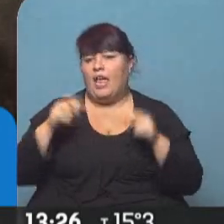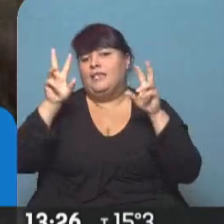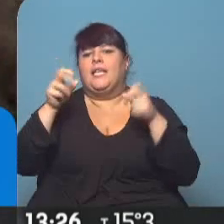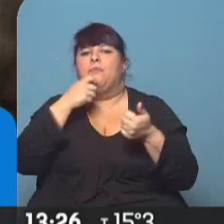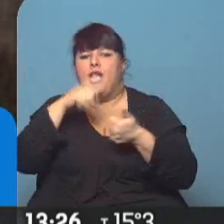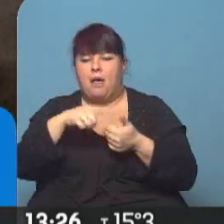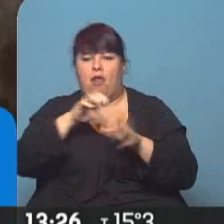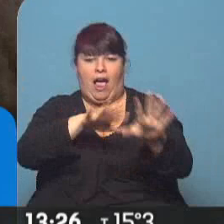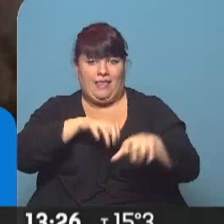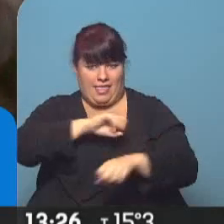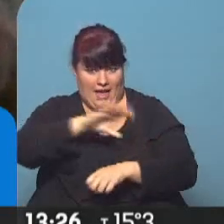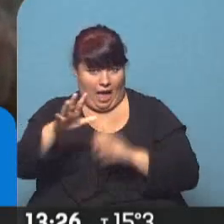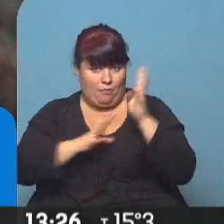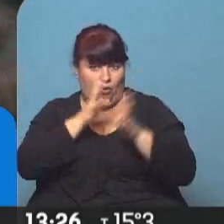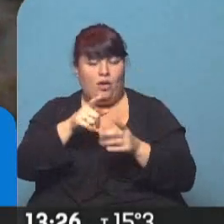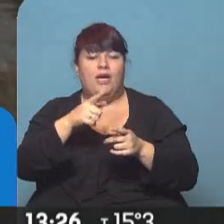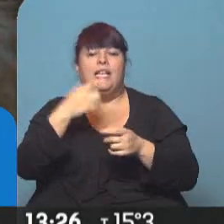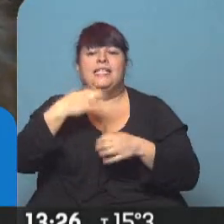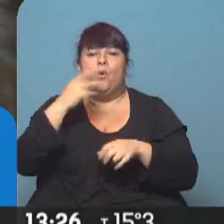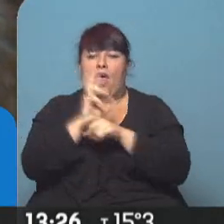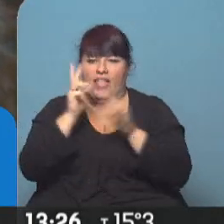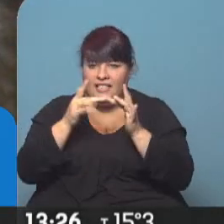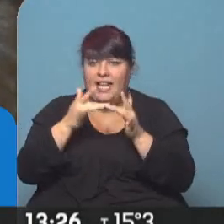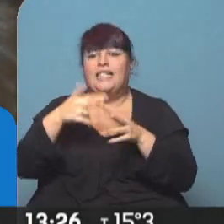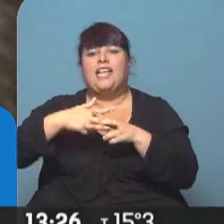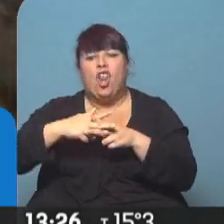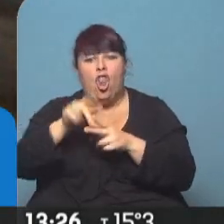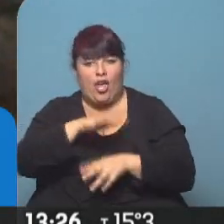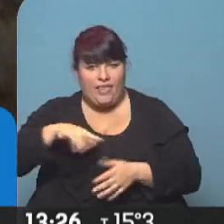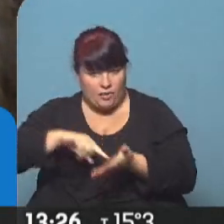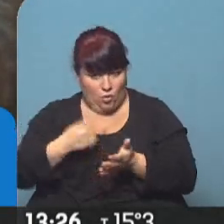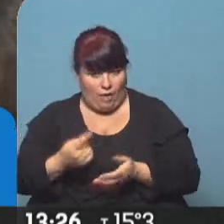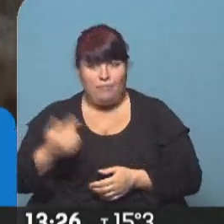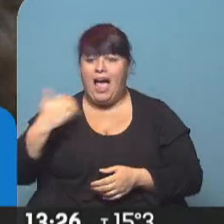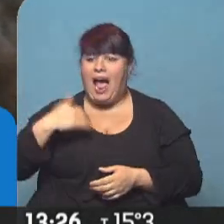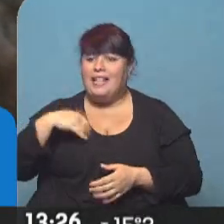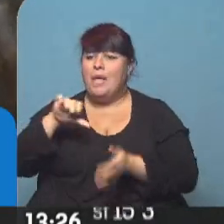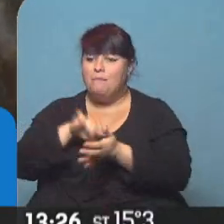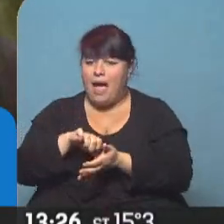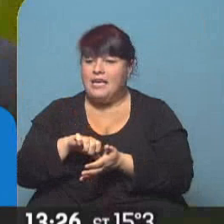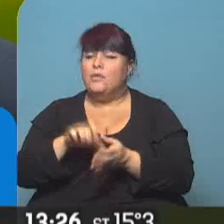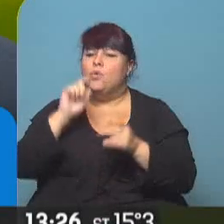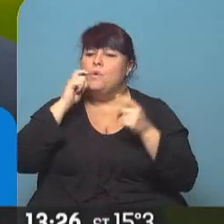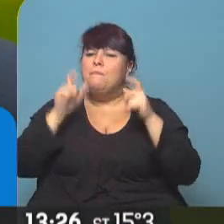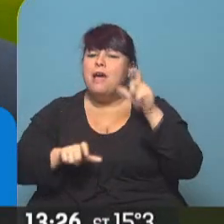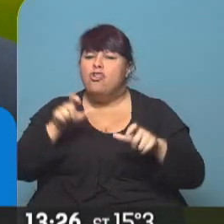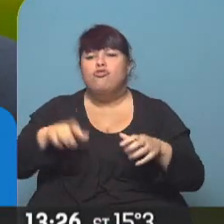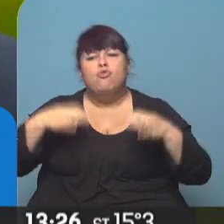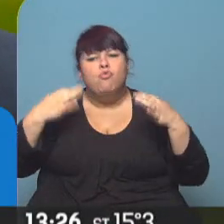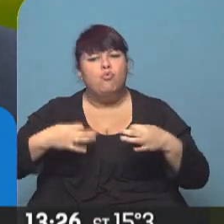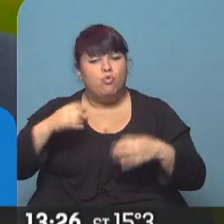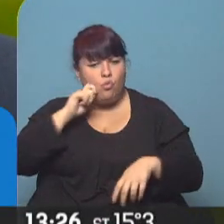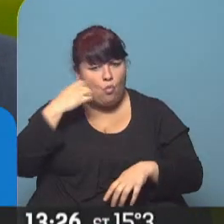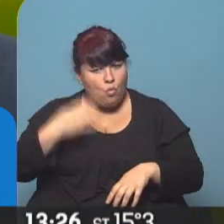como agroindustria, ciberseguridad y tecnología urbana. Argentina es un país que tiene un capital humano muy